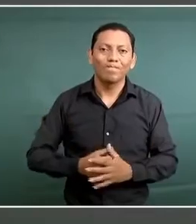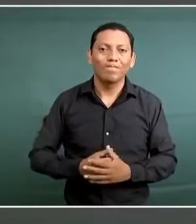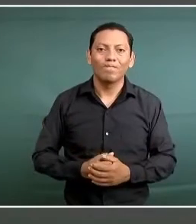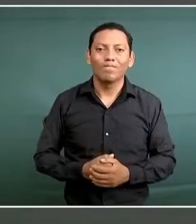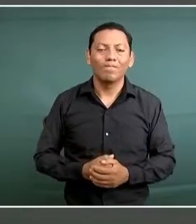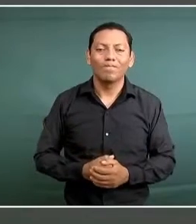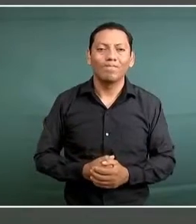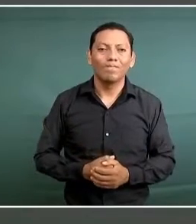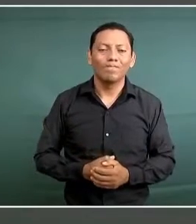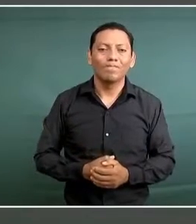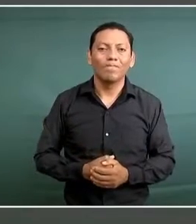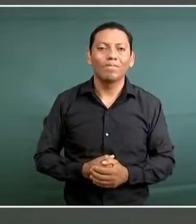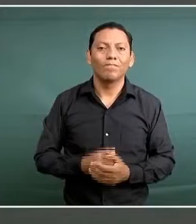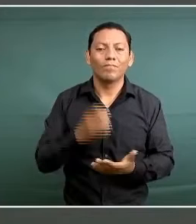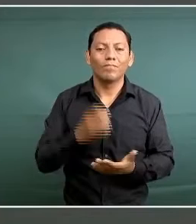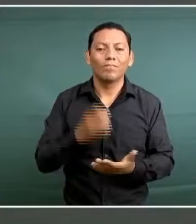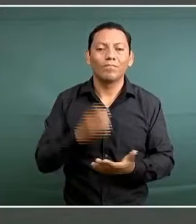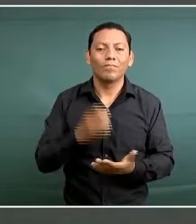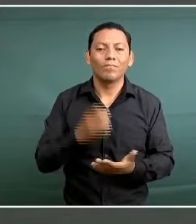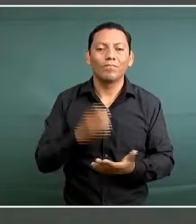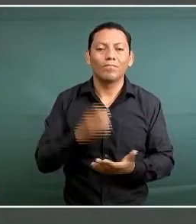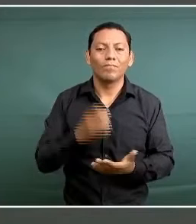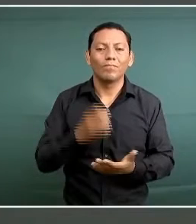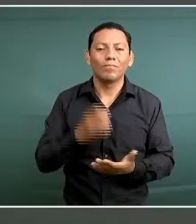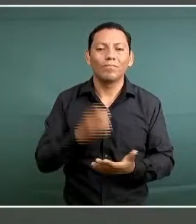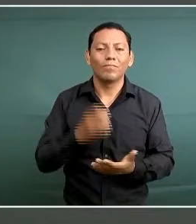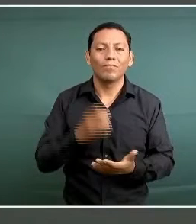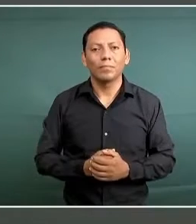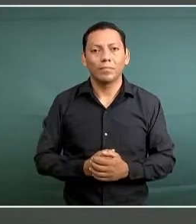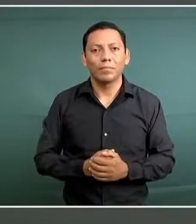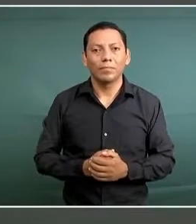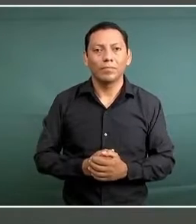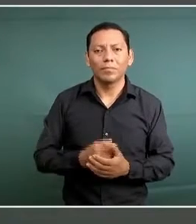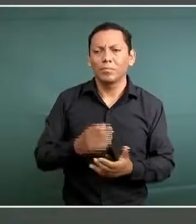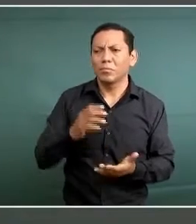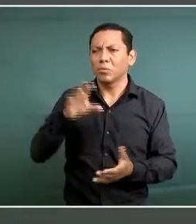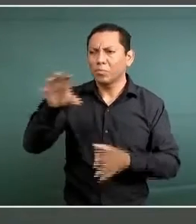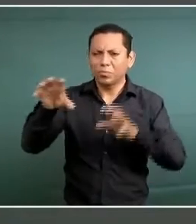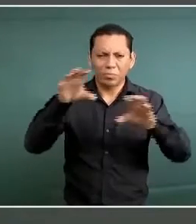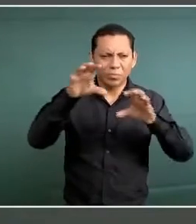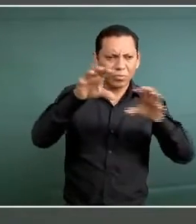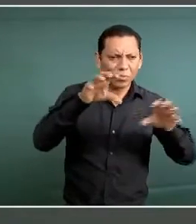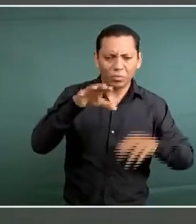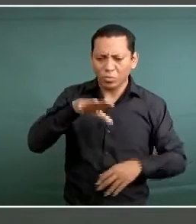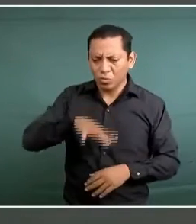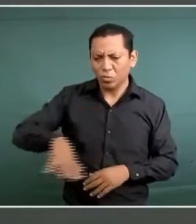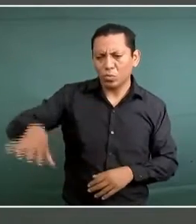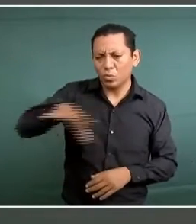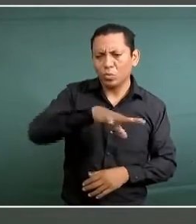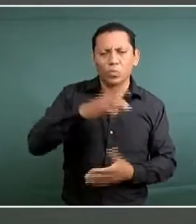sólo es focalizar lo nuestro,